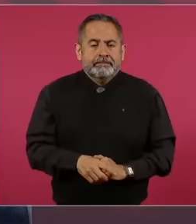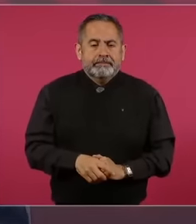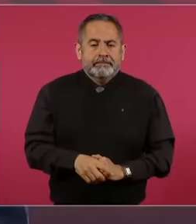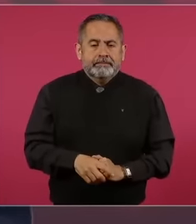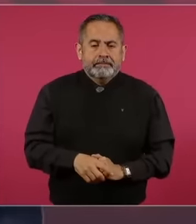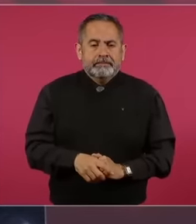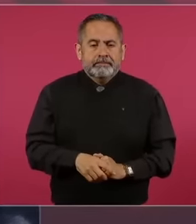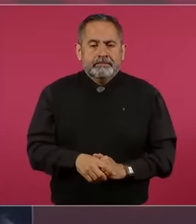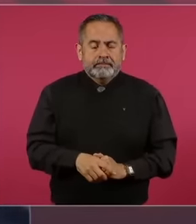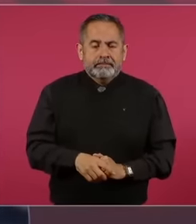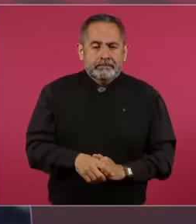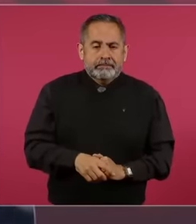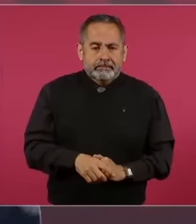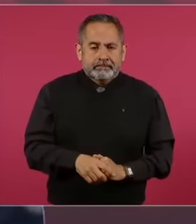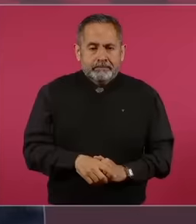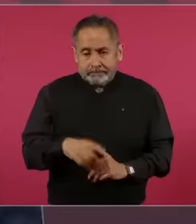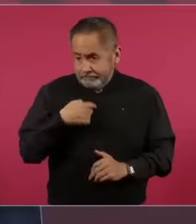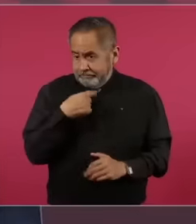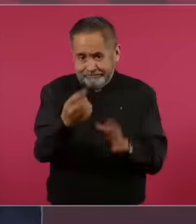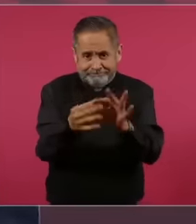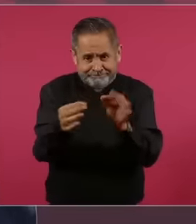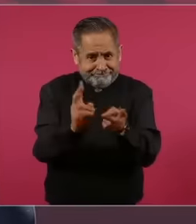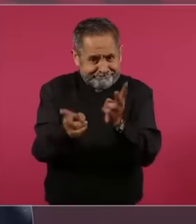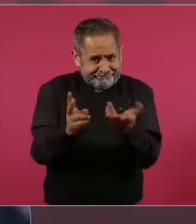No les estoy platicando aquí lo del